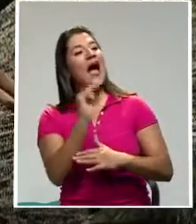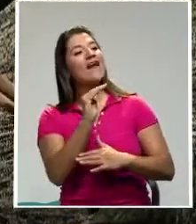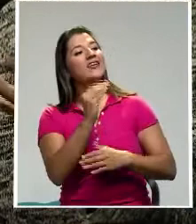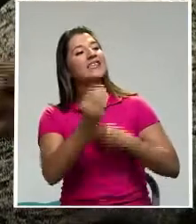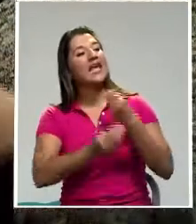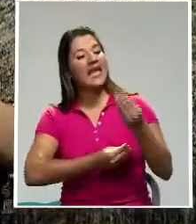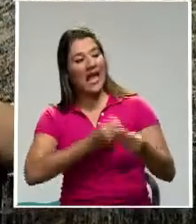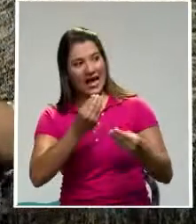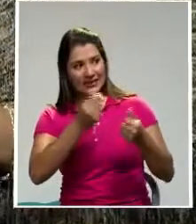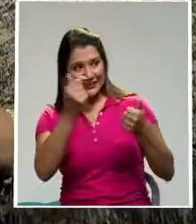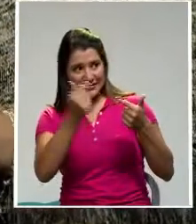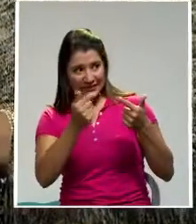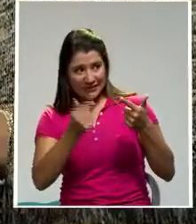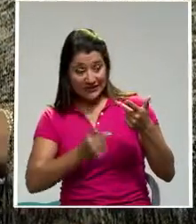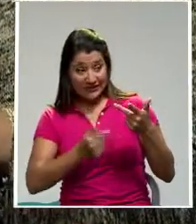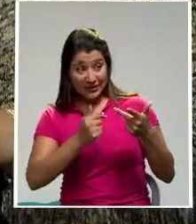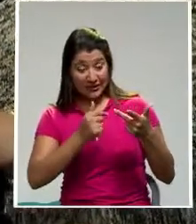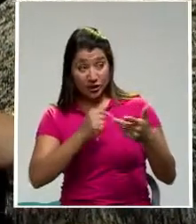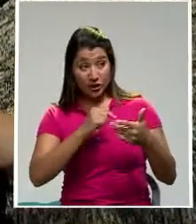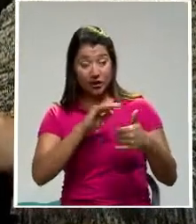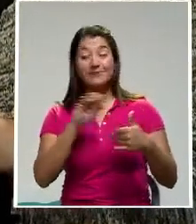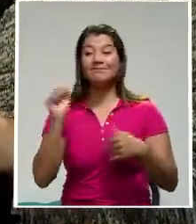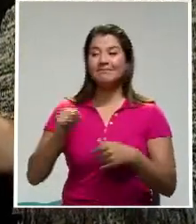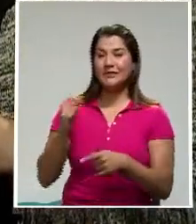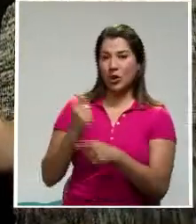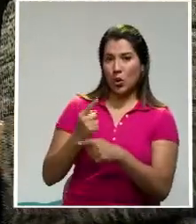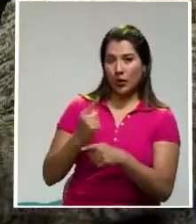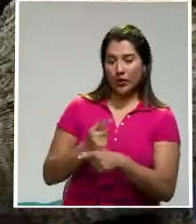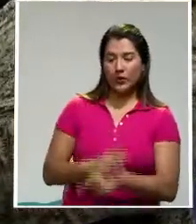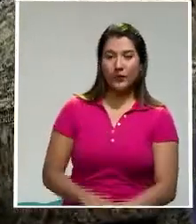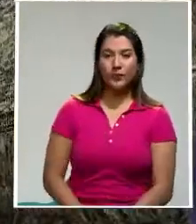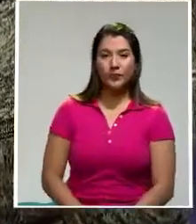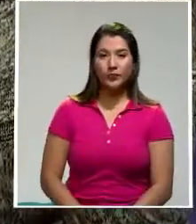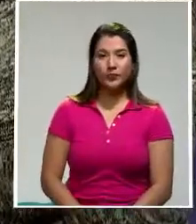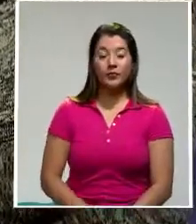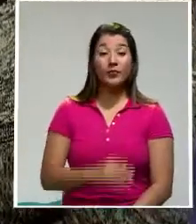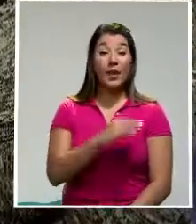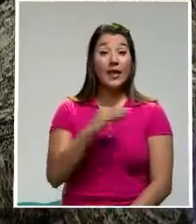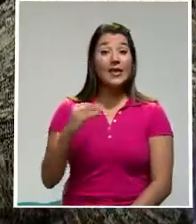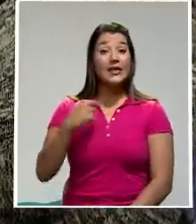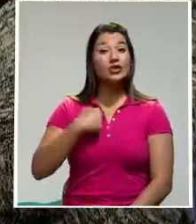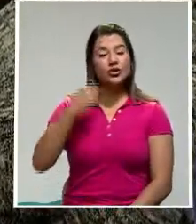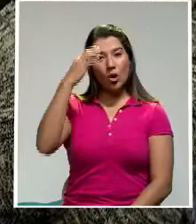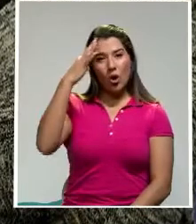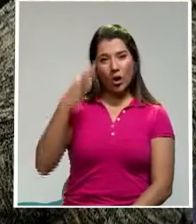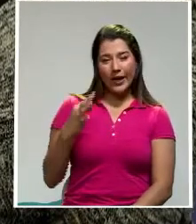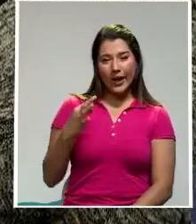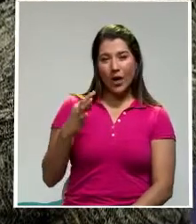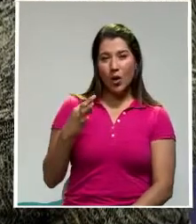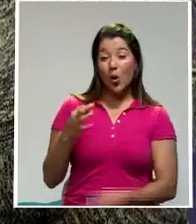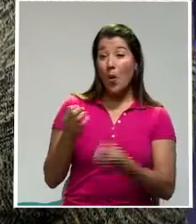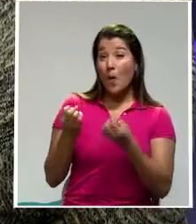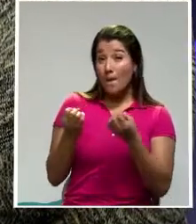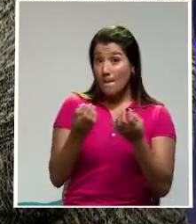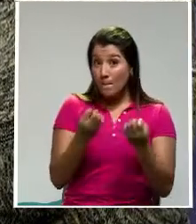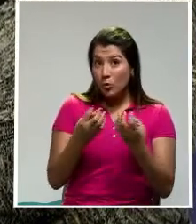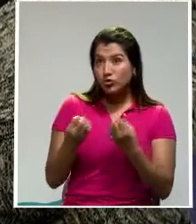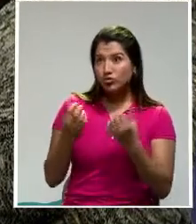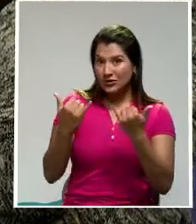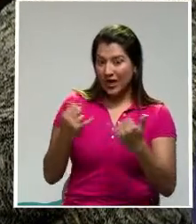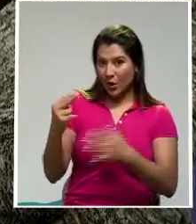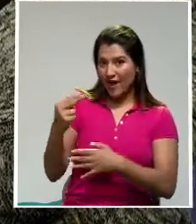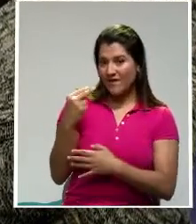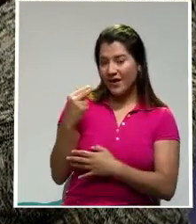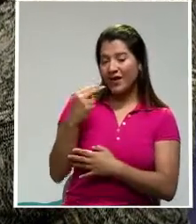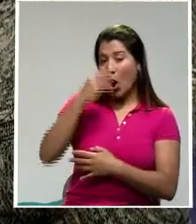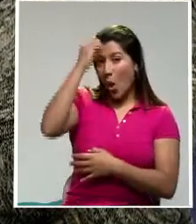actividades. De que efectivamente hizo la tarea. Sí, exactamente. Y yo creo que muchos de los que me están escuchando van a